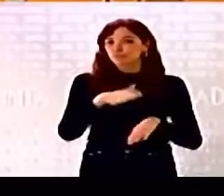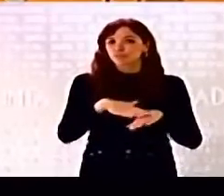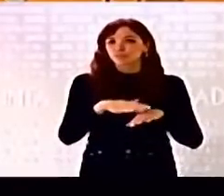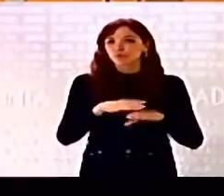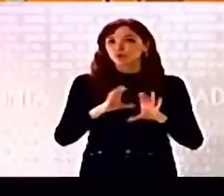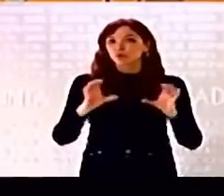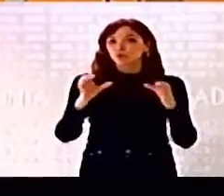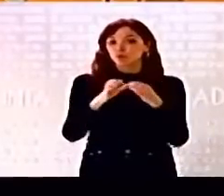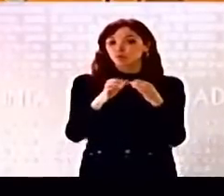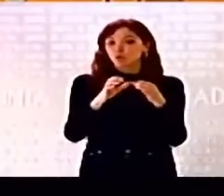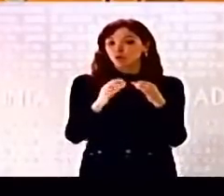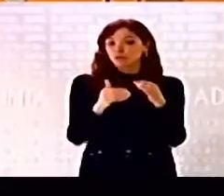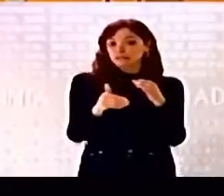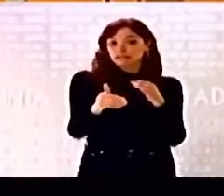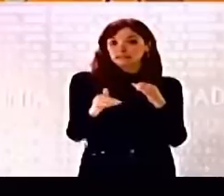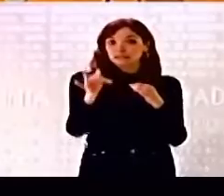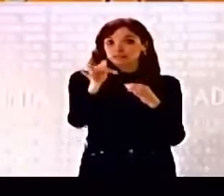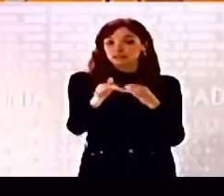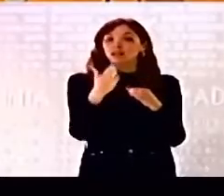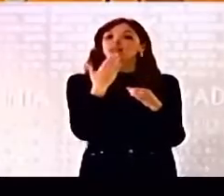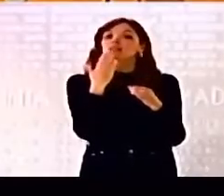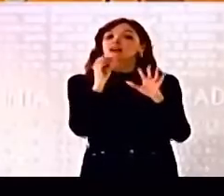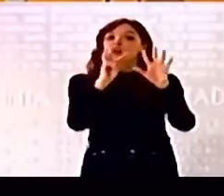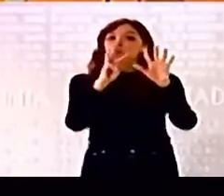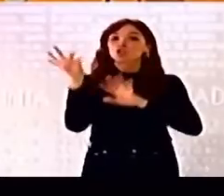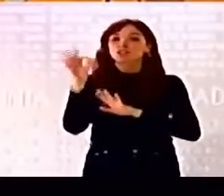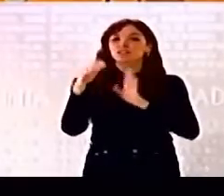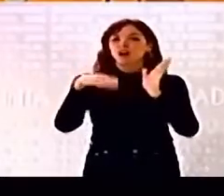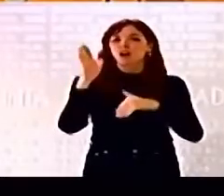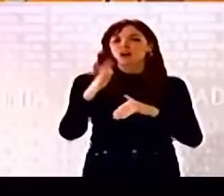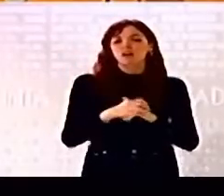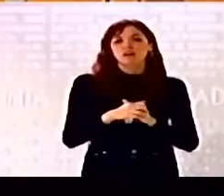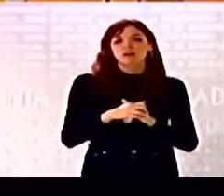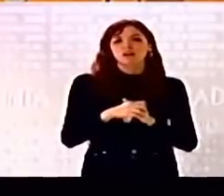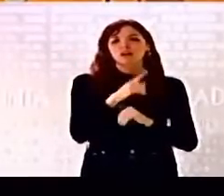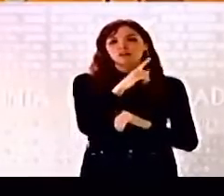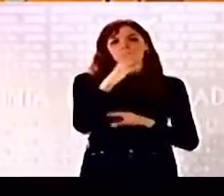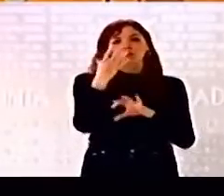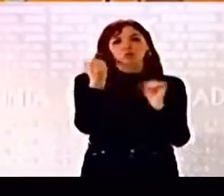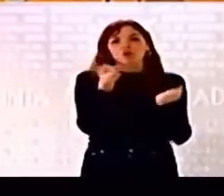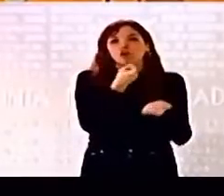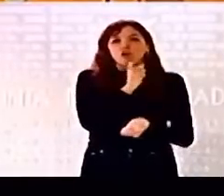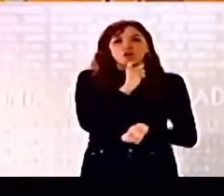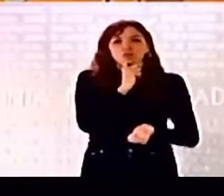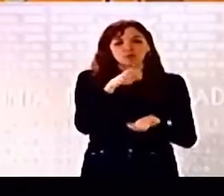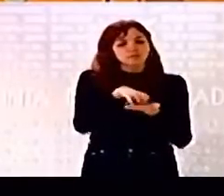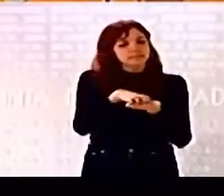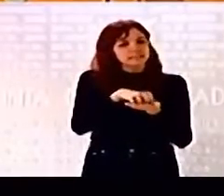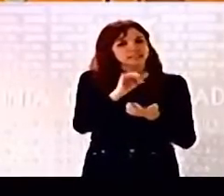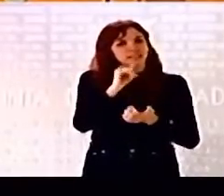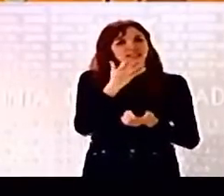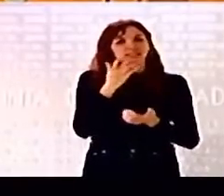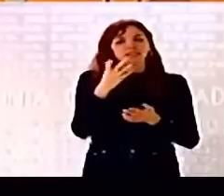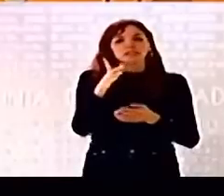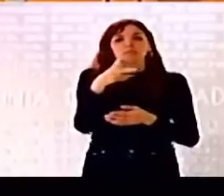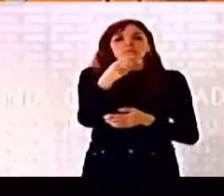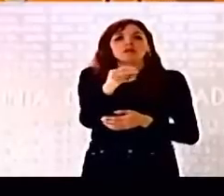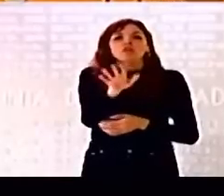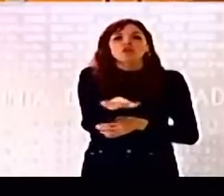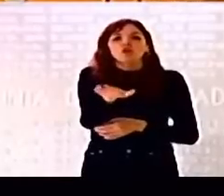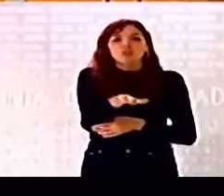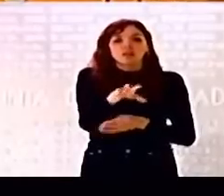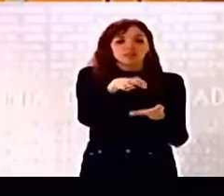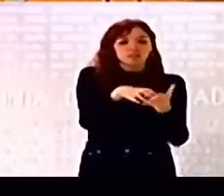de 80 años. Empieza a haber dudas entre esta parte de la población, cómo va a ser el protocolo, si tienen que llamar a los centros de salud, si van a ser